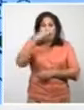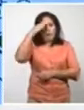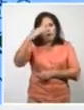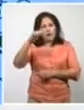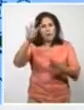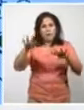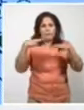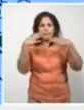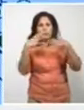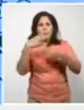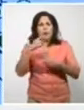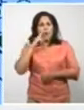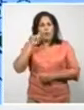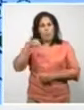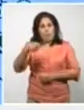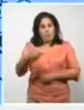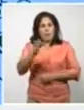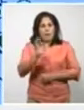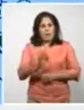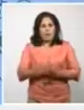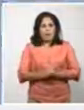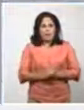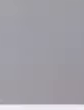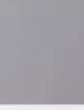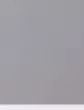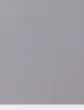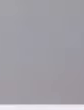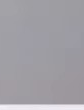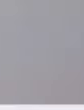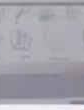siguen, nos vemos en la siguiente conferencia.